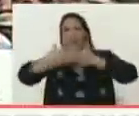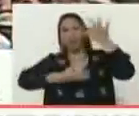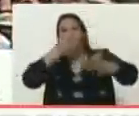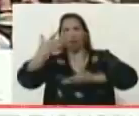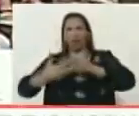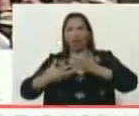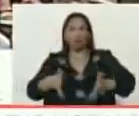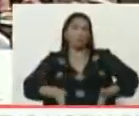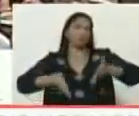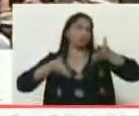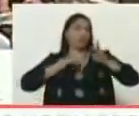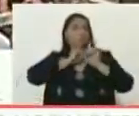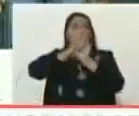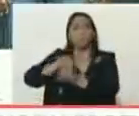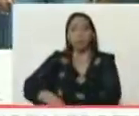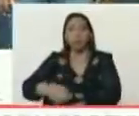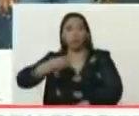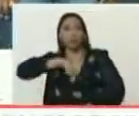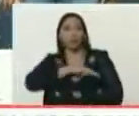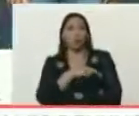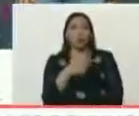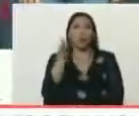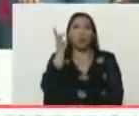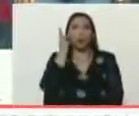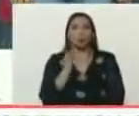le ganamos los hombres a las mujeres.